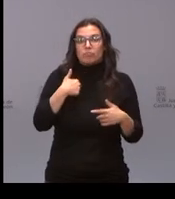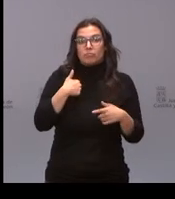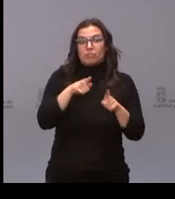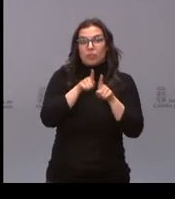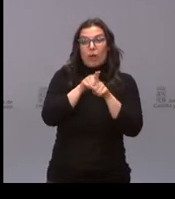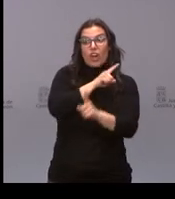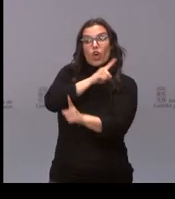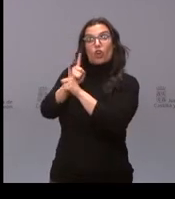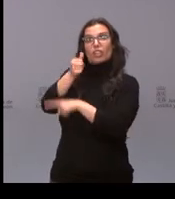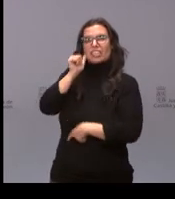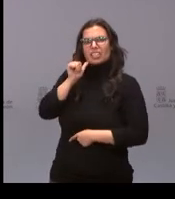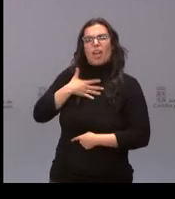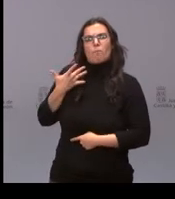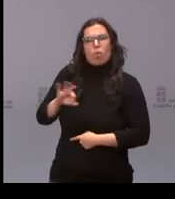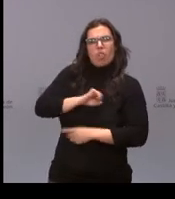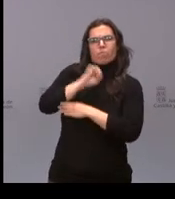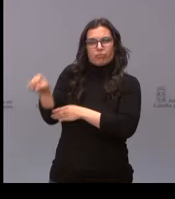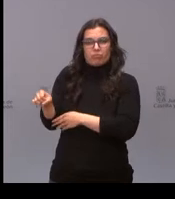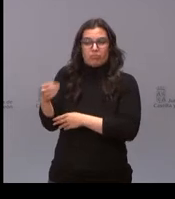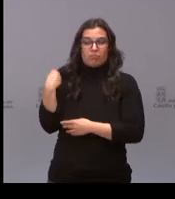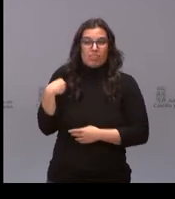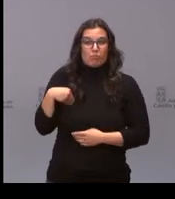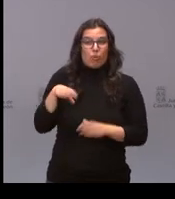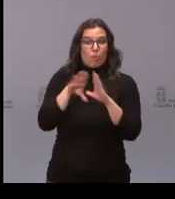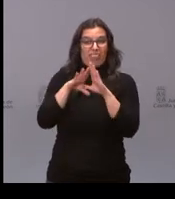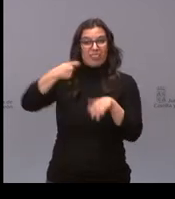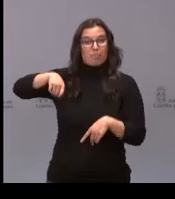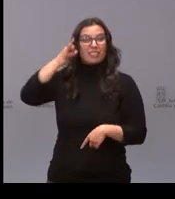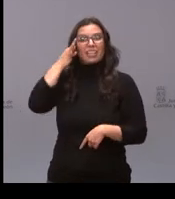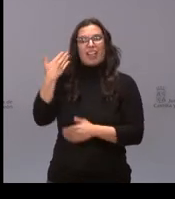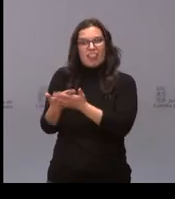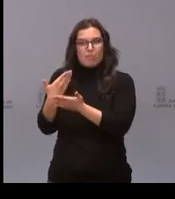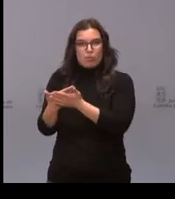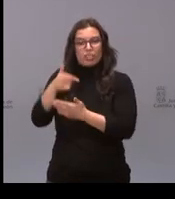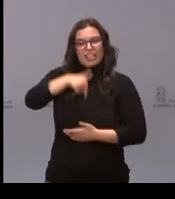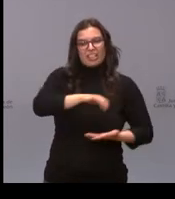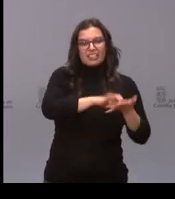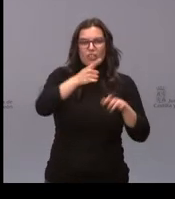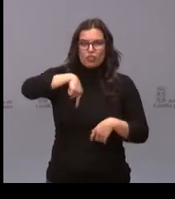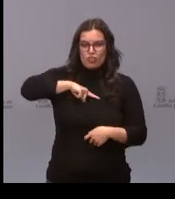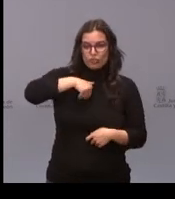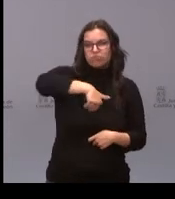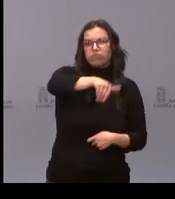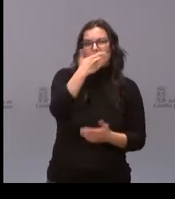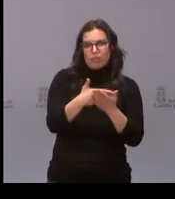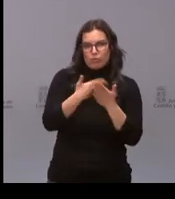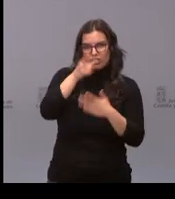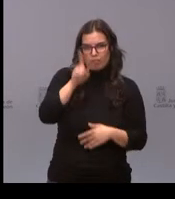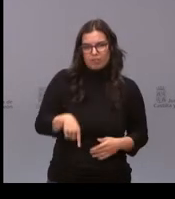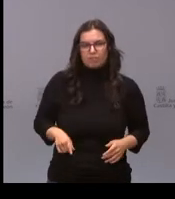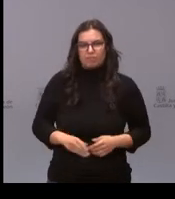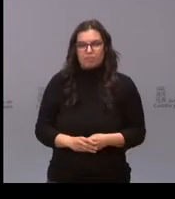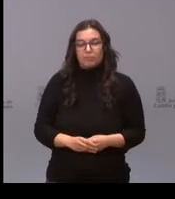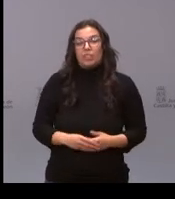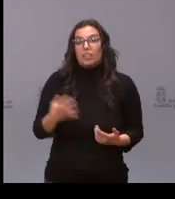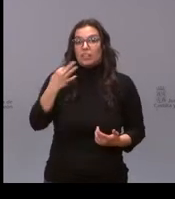se puede. Ayuso lo ha demostrado y nosotros lo demostraremos en Castilla y León cuando llegue el momento. Y tengo